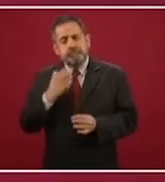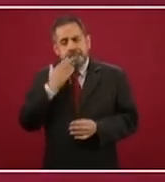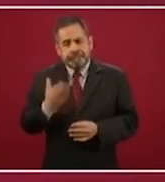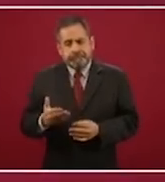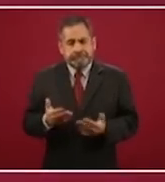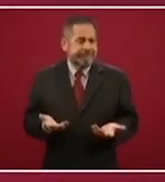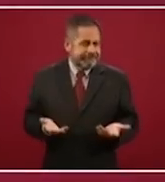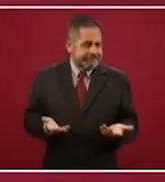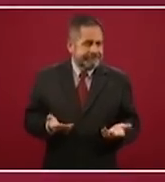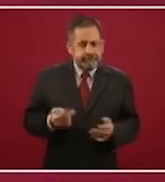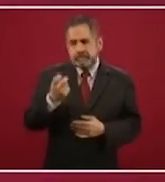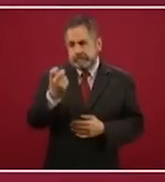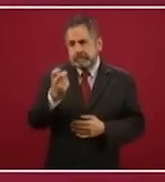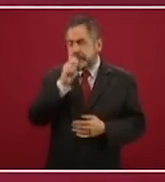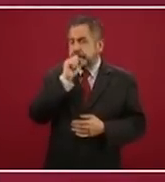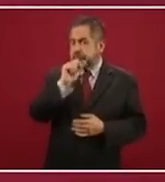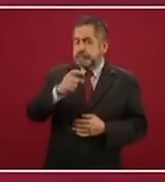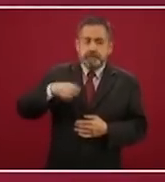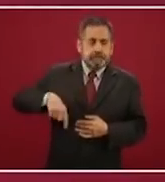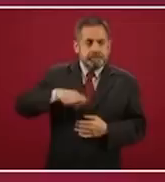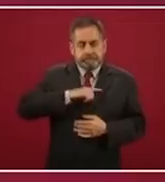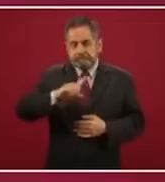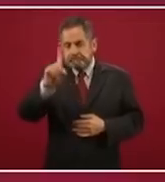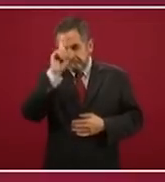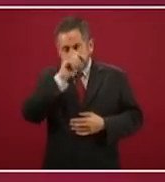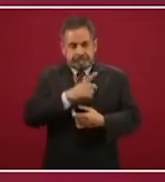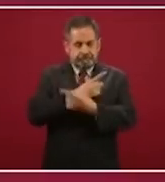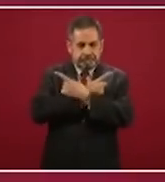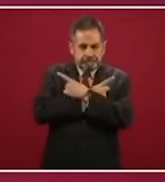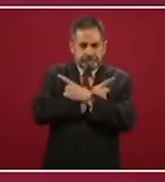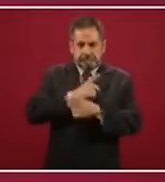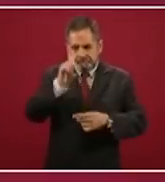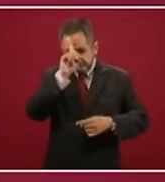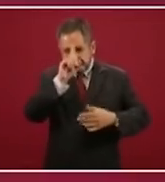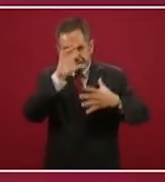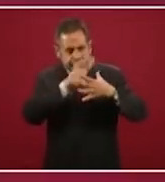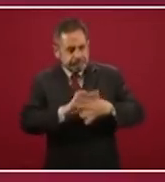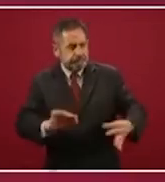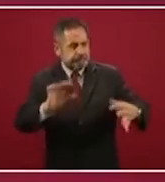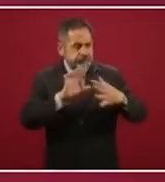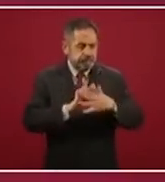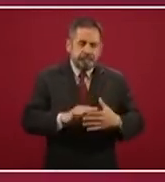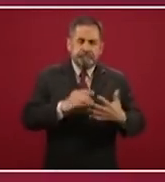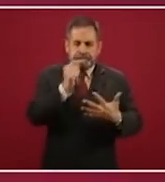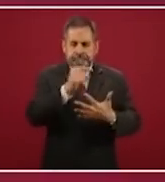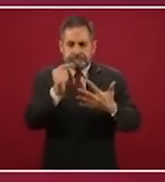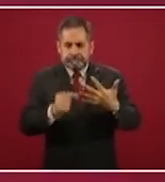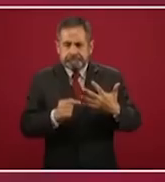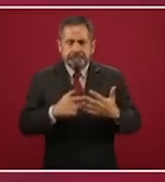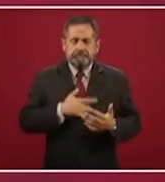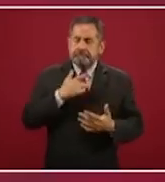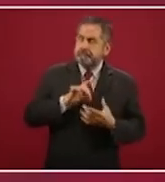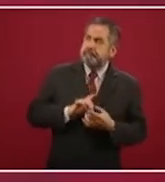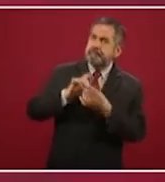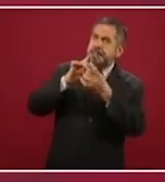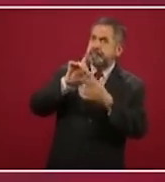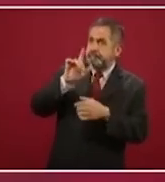trabajando para fortalecer valores culturales, morales,